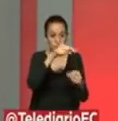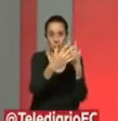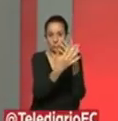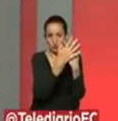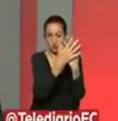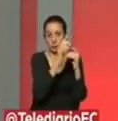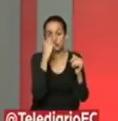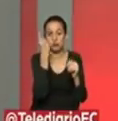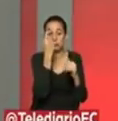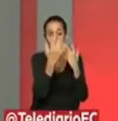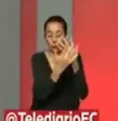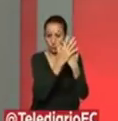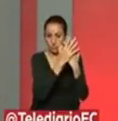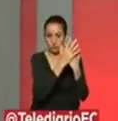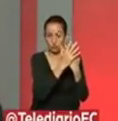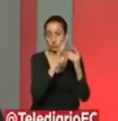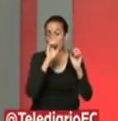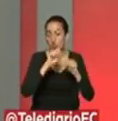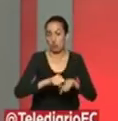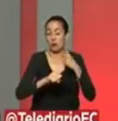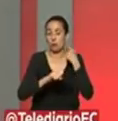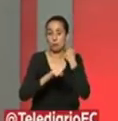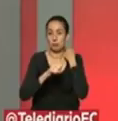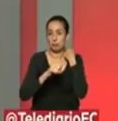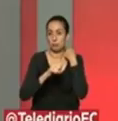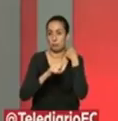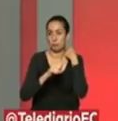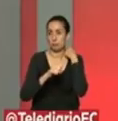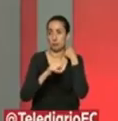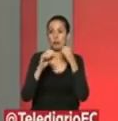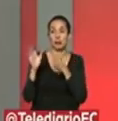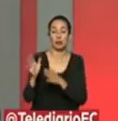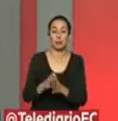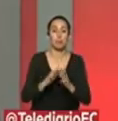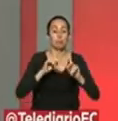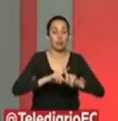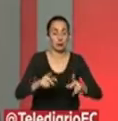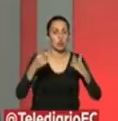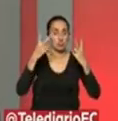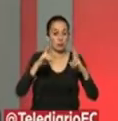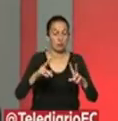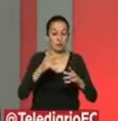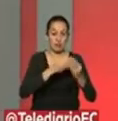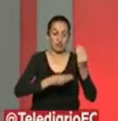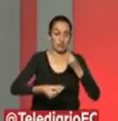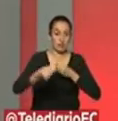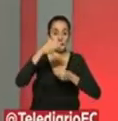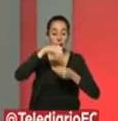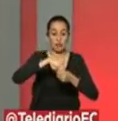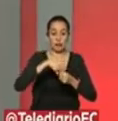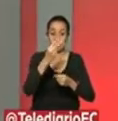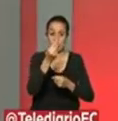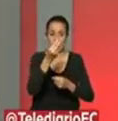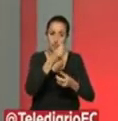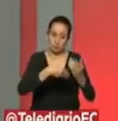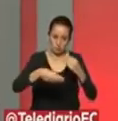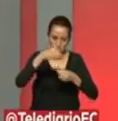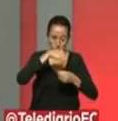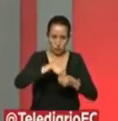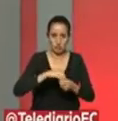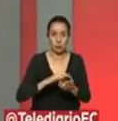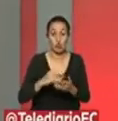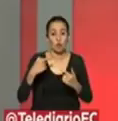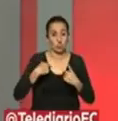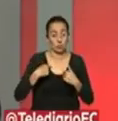y la vindicta pública lo determine, porque son dos funciones totalmente independientes, pero que también puedan devolver lo robado. Por eso es que yo apoyé